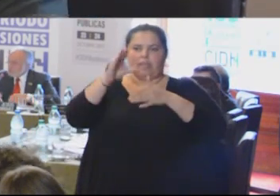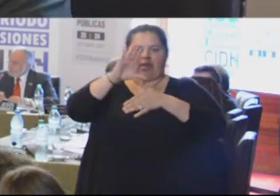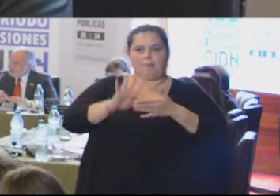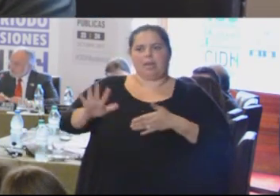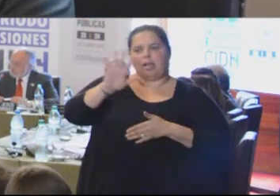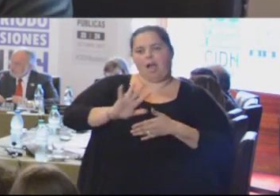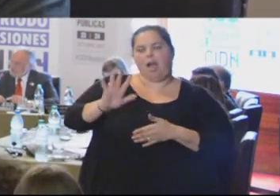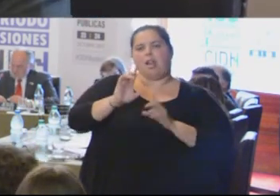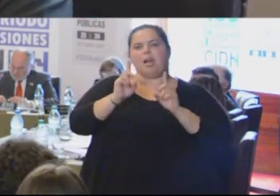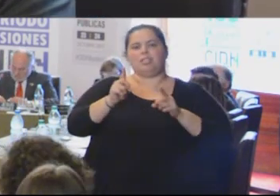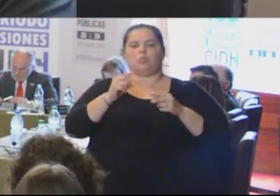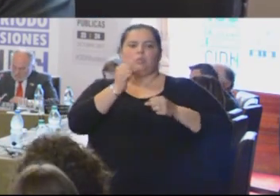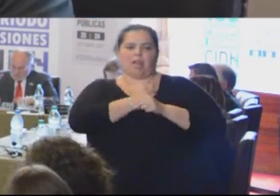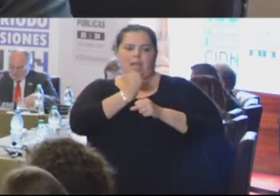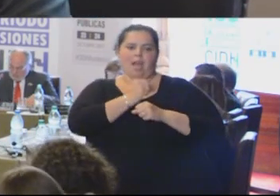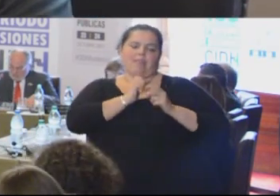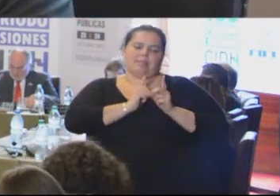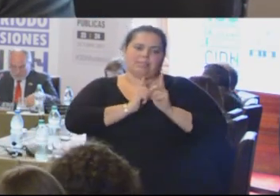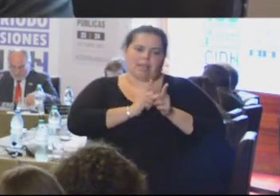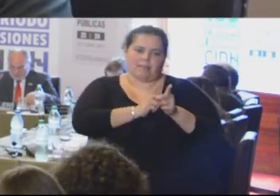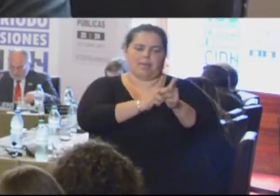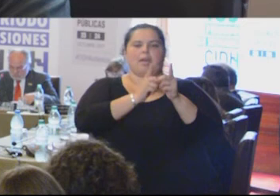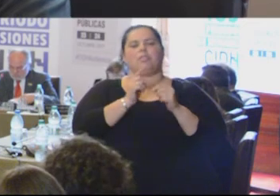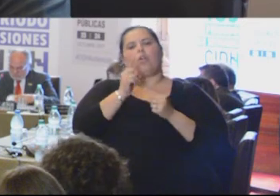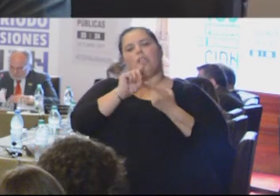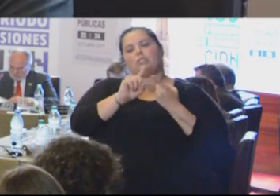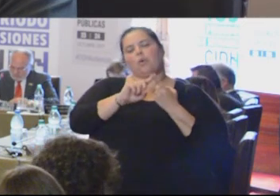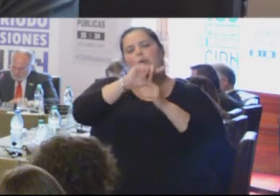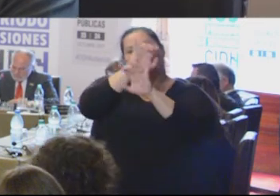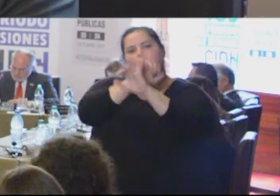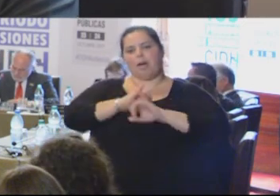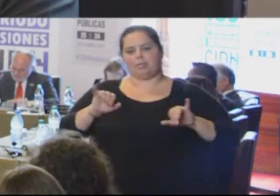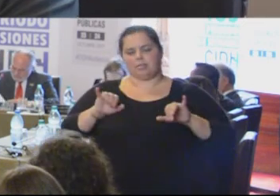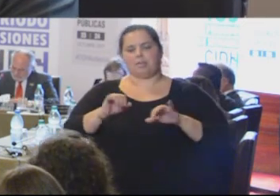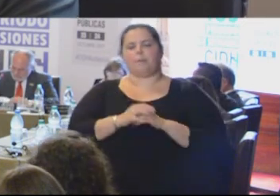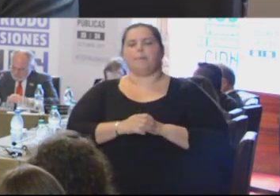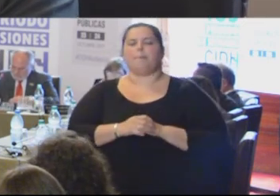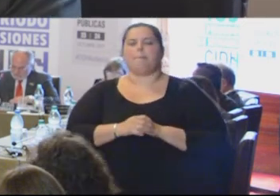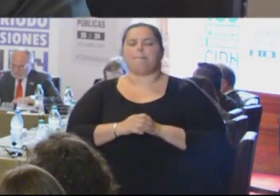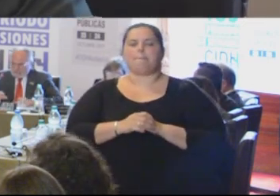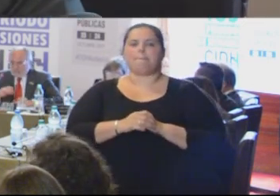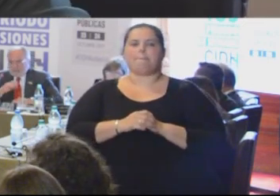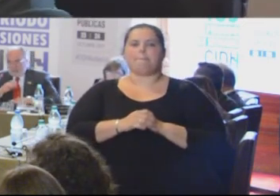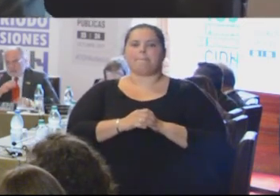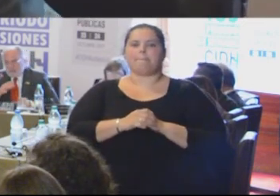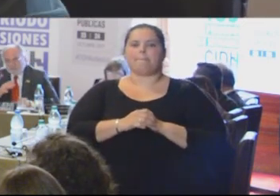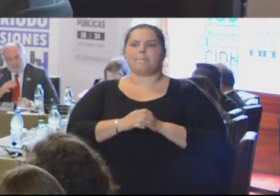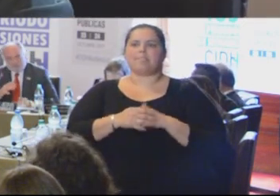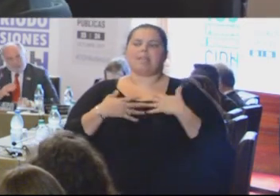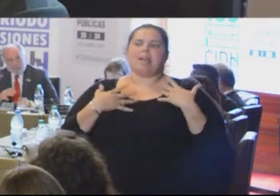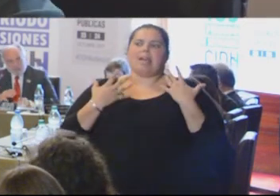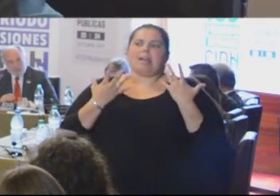tareas de seguimiento de los acuerdos de paz quisiera